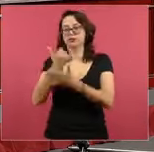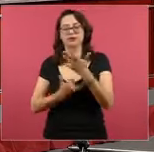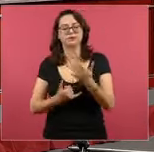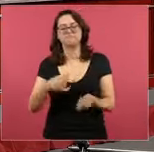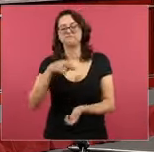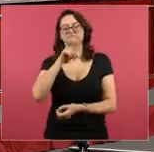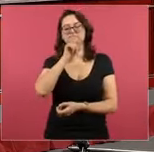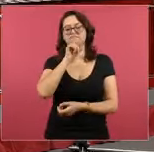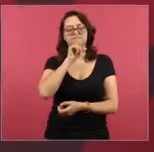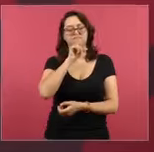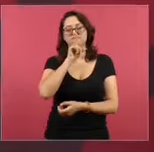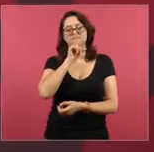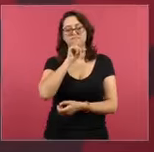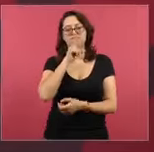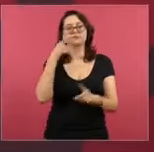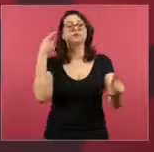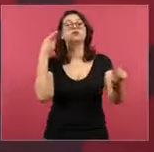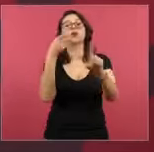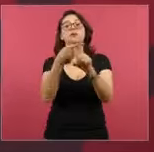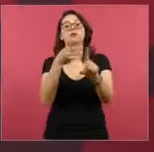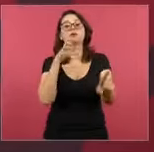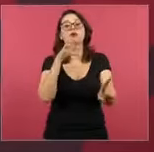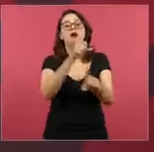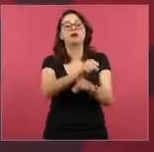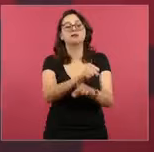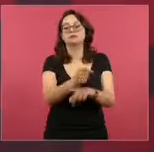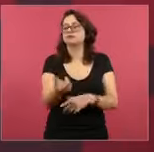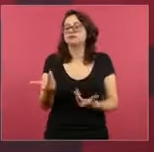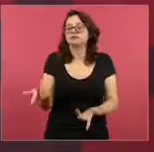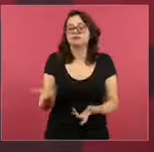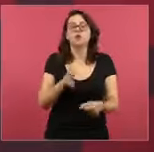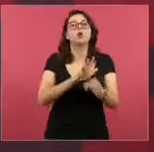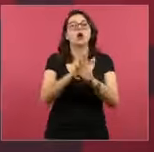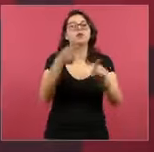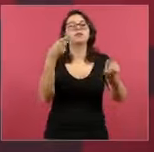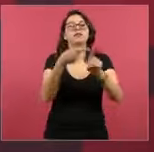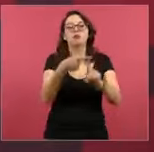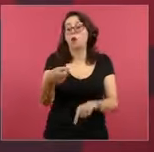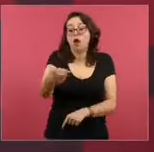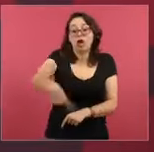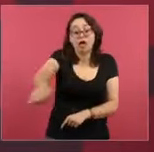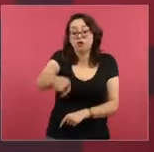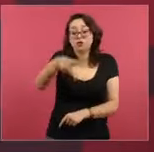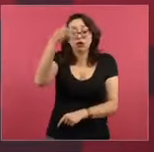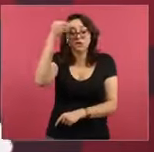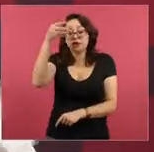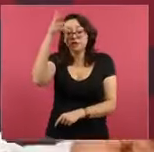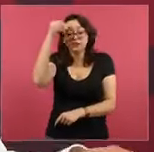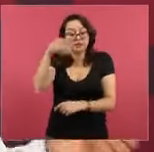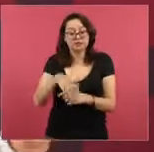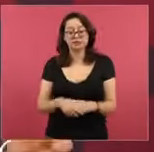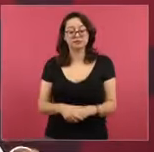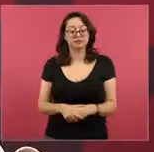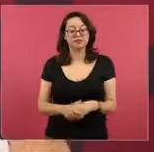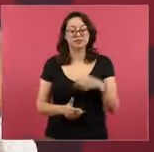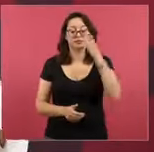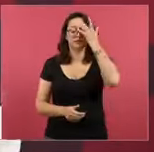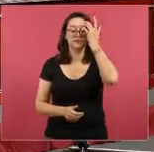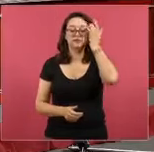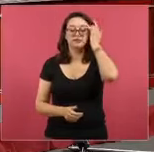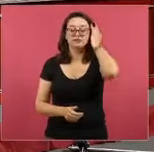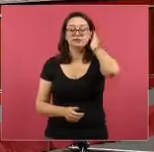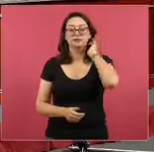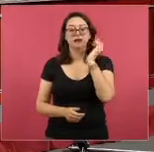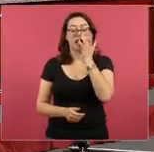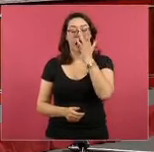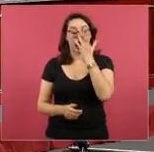hoy. ¿Cómo vamos a aprender? ¿Qué van a aprender? Y si nos tardamos más tiempo, y lo decía muy bien Juan Manuel, con